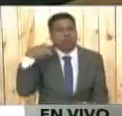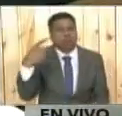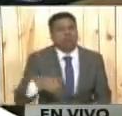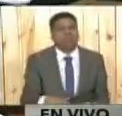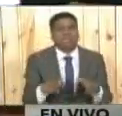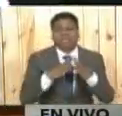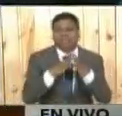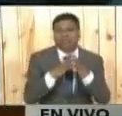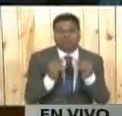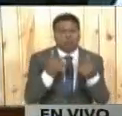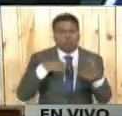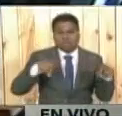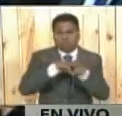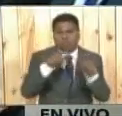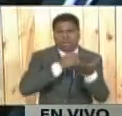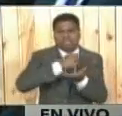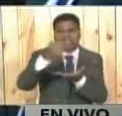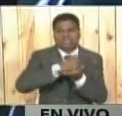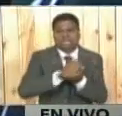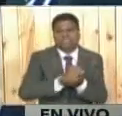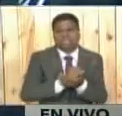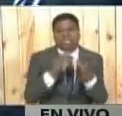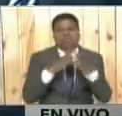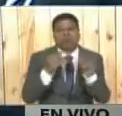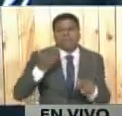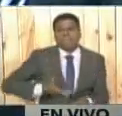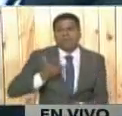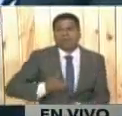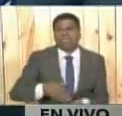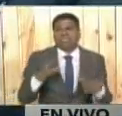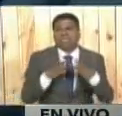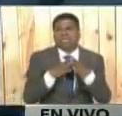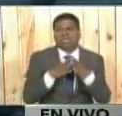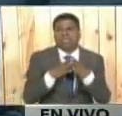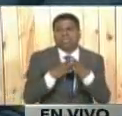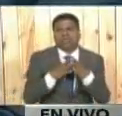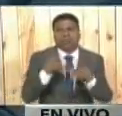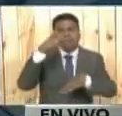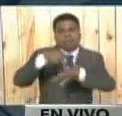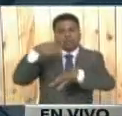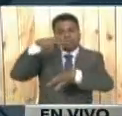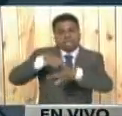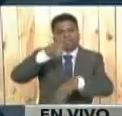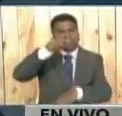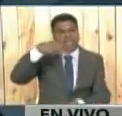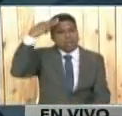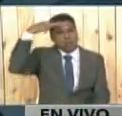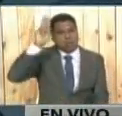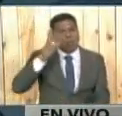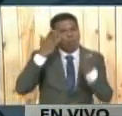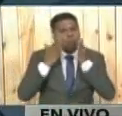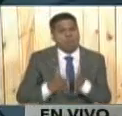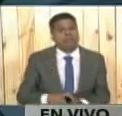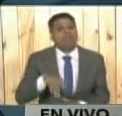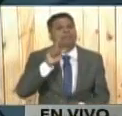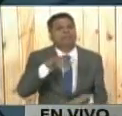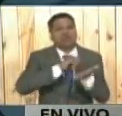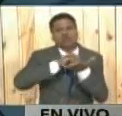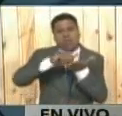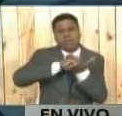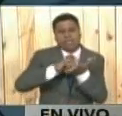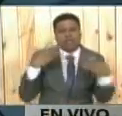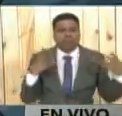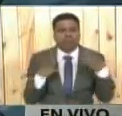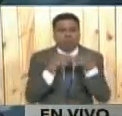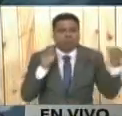la salsa, que tiene un aporte muy importante a los puertorriqueños y a los cubanos que se fueron a vivir en Nueva York. Por eso es que en Nueva York se mezcla